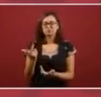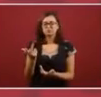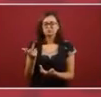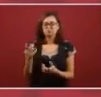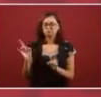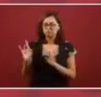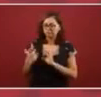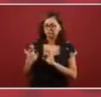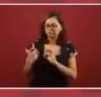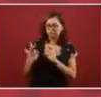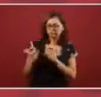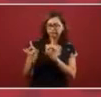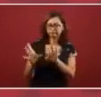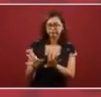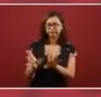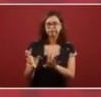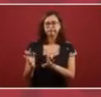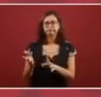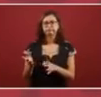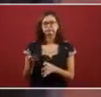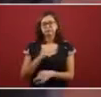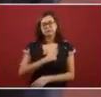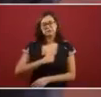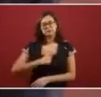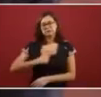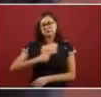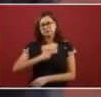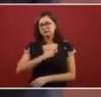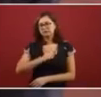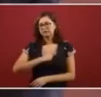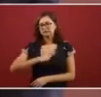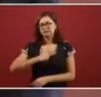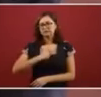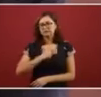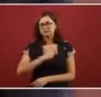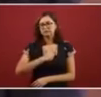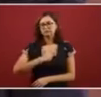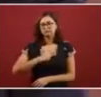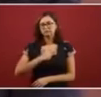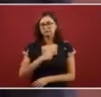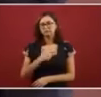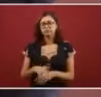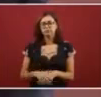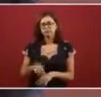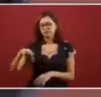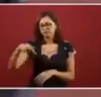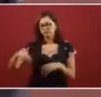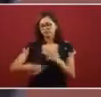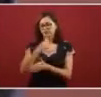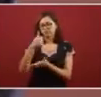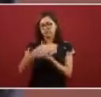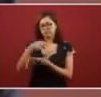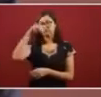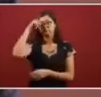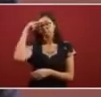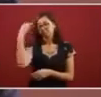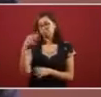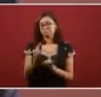llevado a cabo, crímenes lamentables de mujeres en la Ciudad de México, y